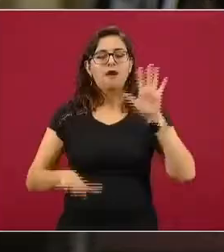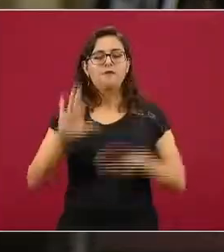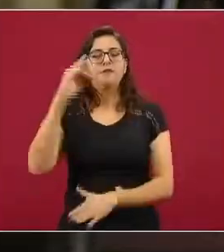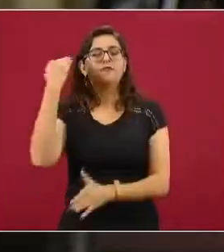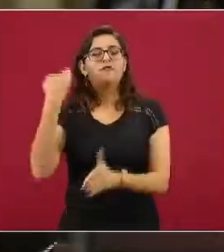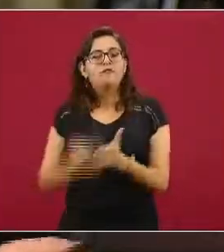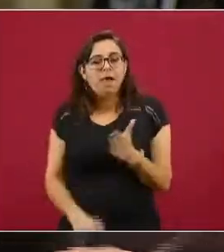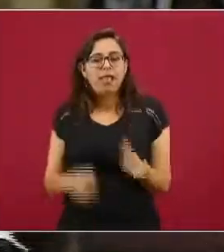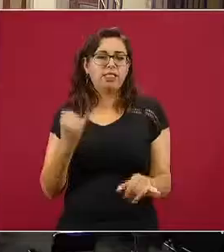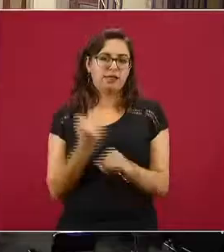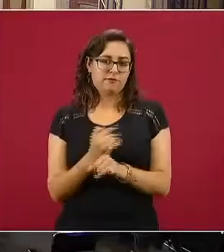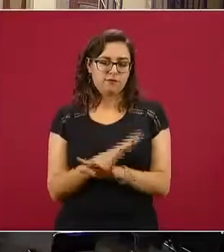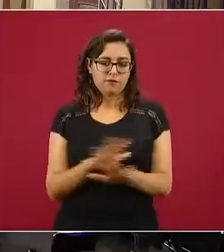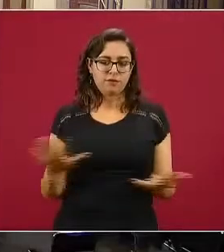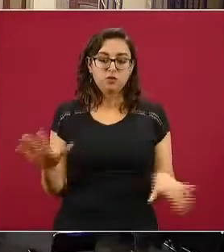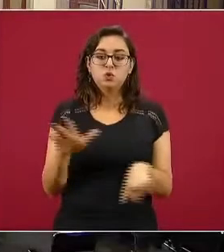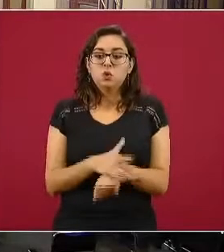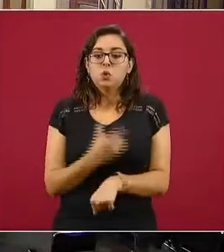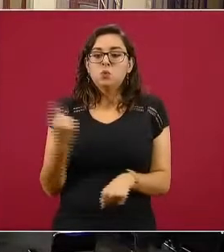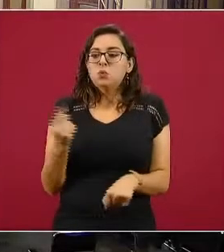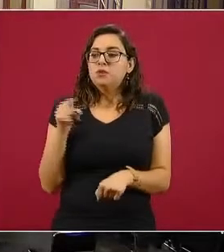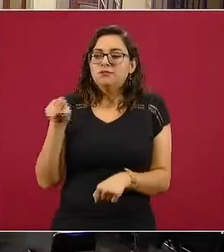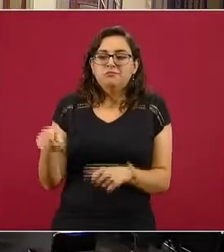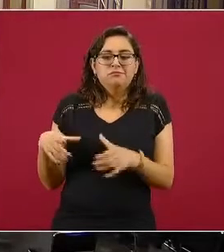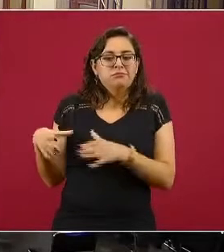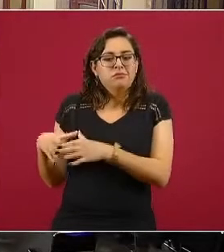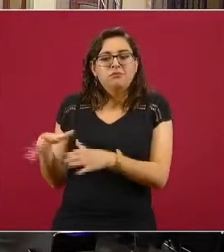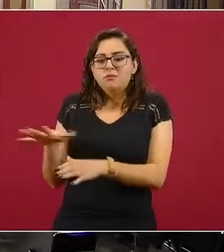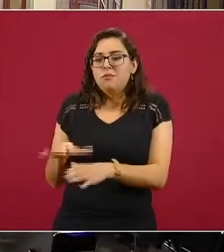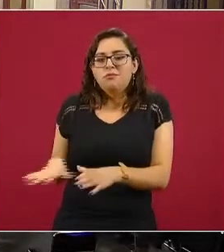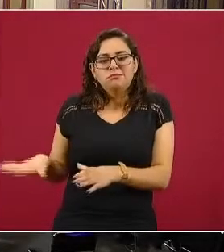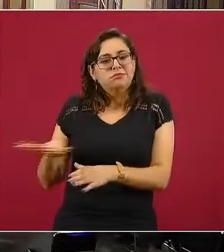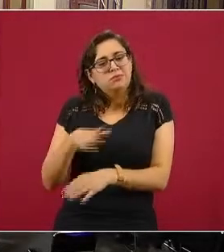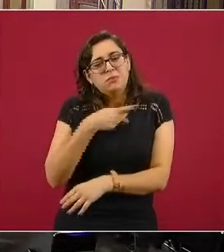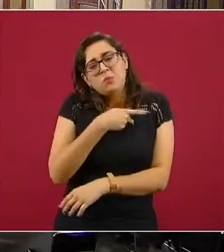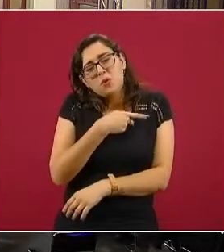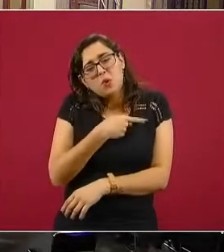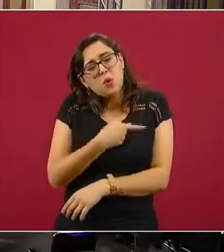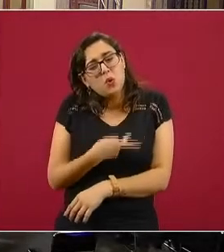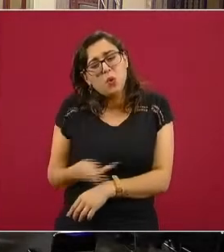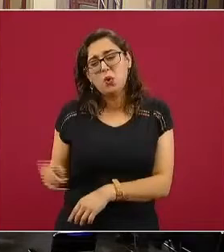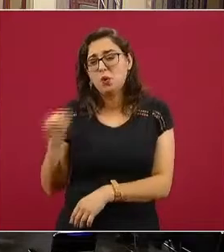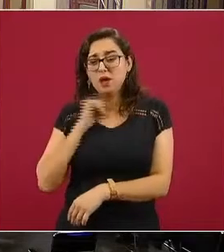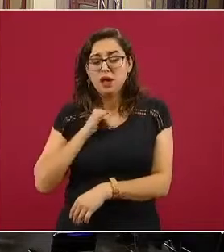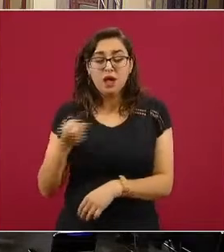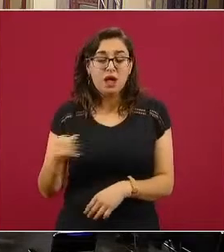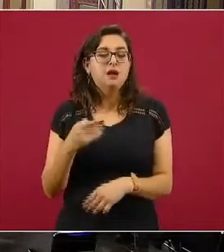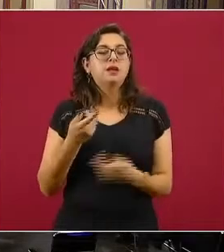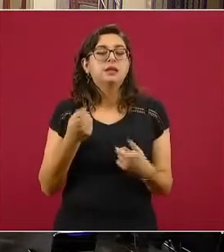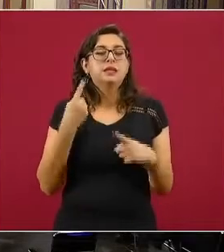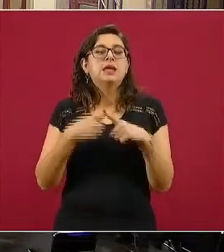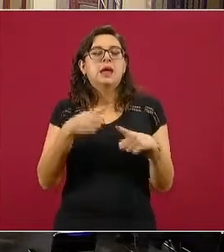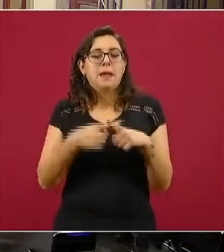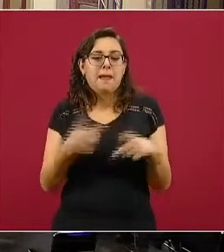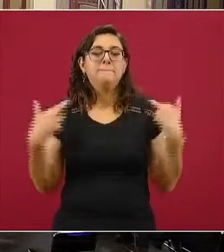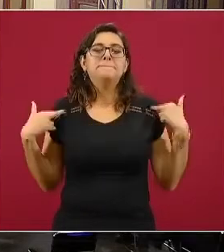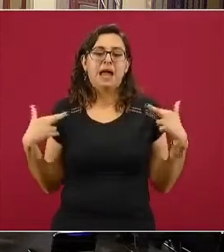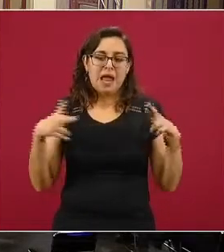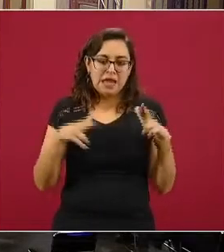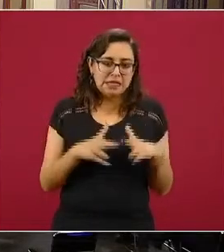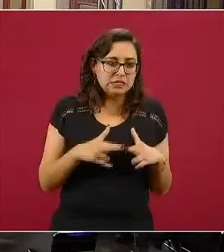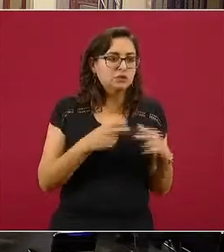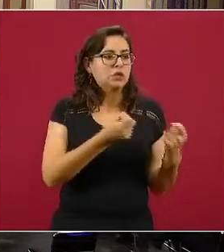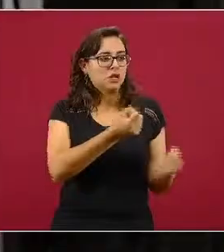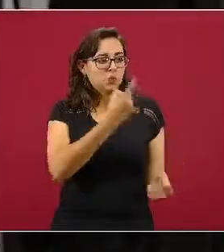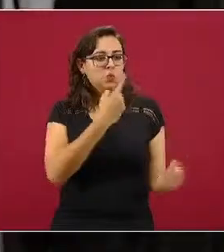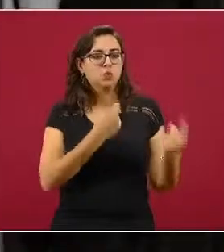municipio tanta información. Son ellos los docentes, son ellos los educadores que pues tienen la